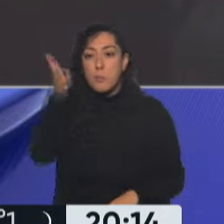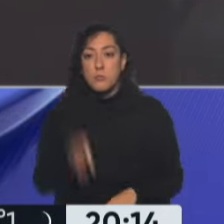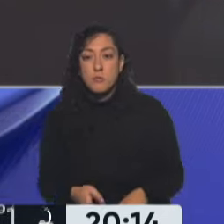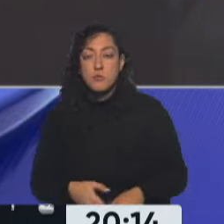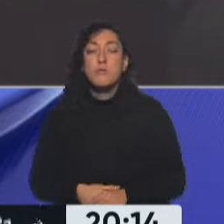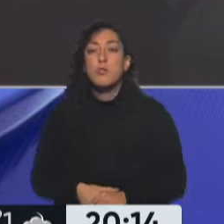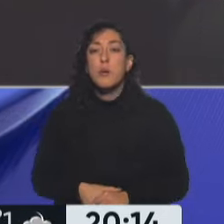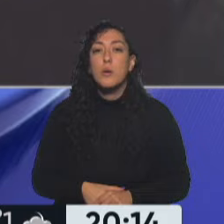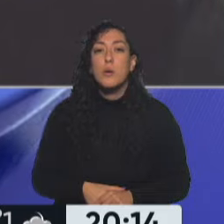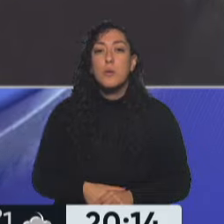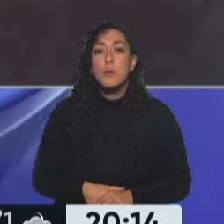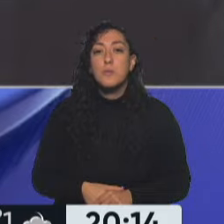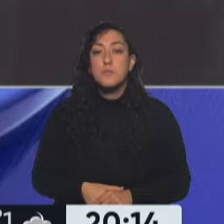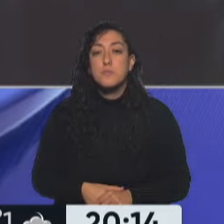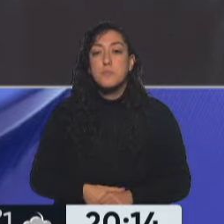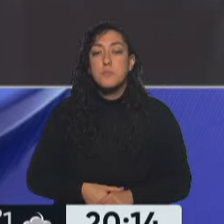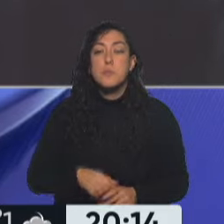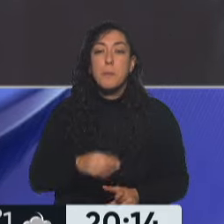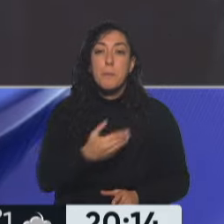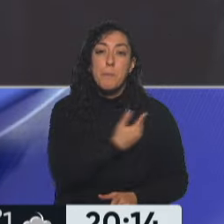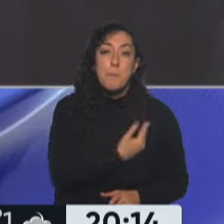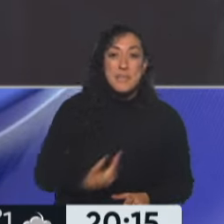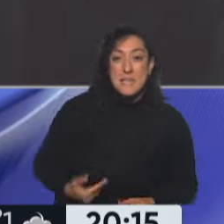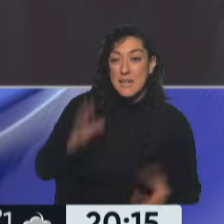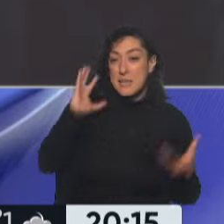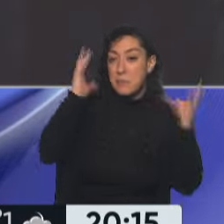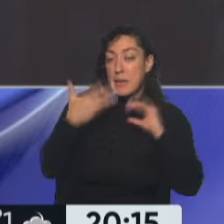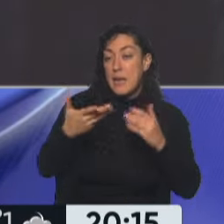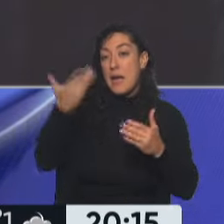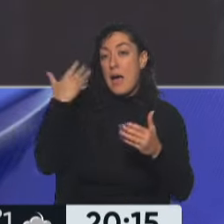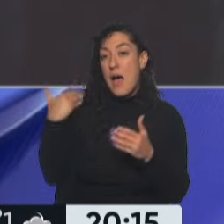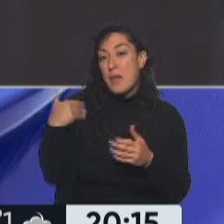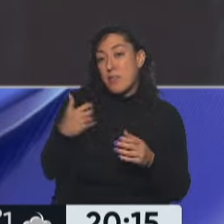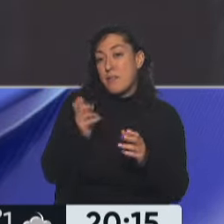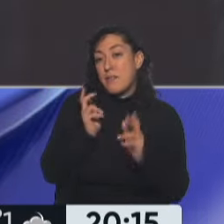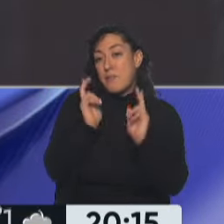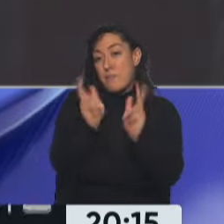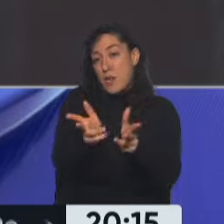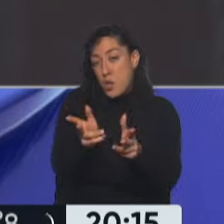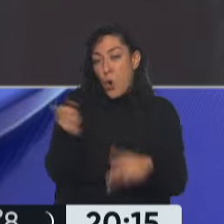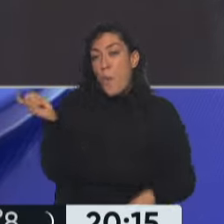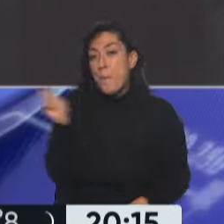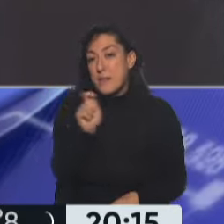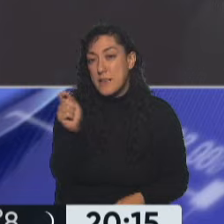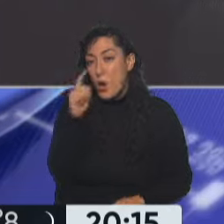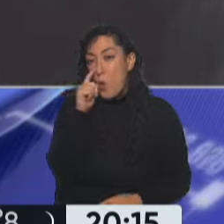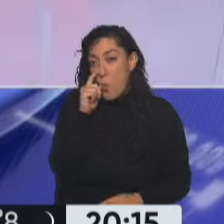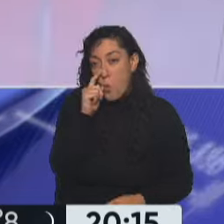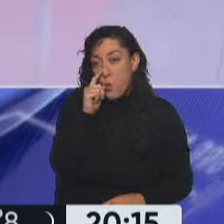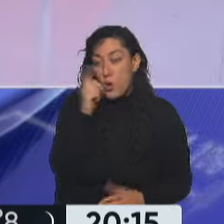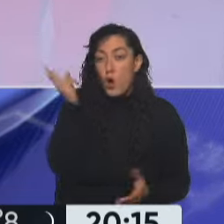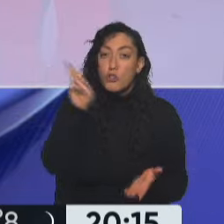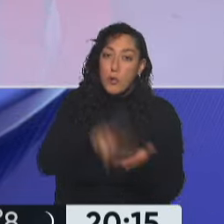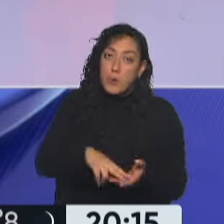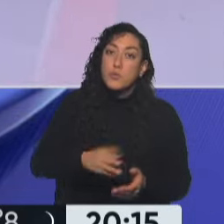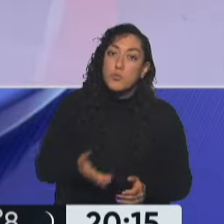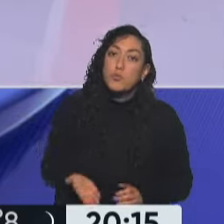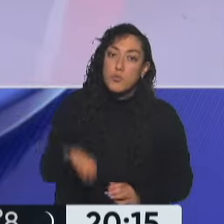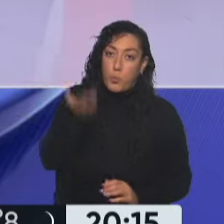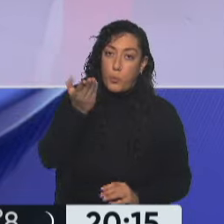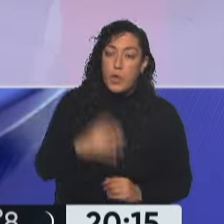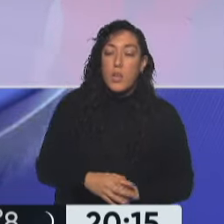pero el presidente Javier Milei ya adelantó que en junio la inflación iba a volver a subir. En cuanto